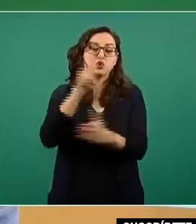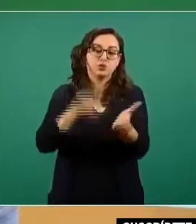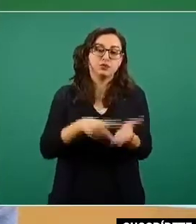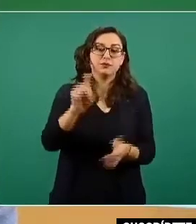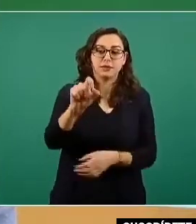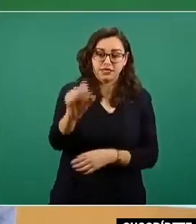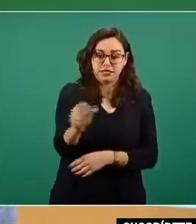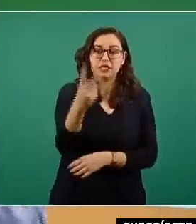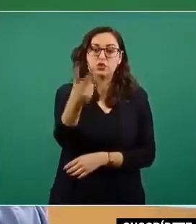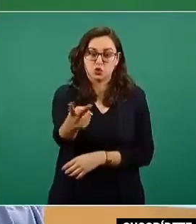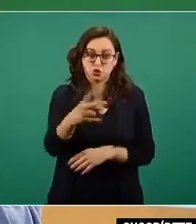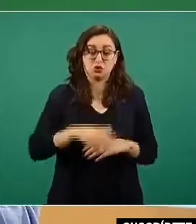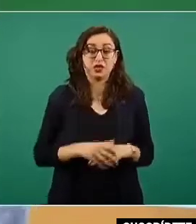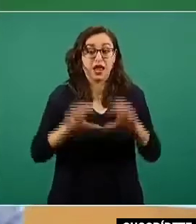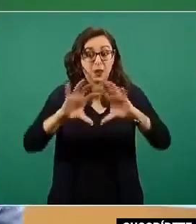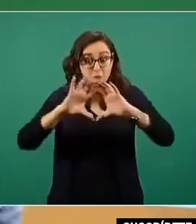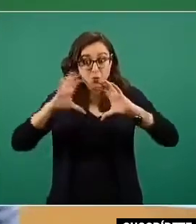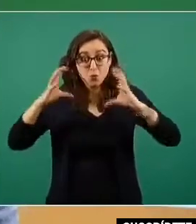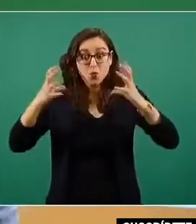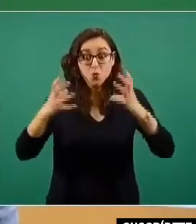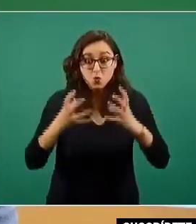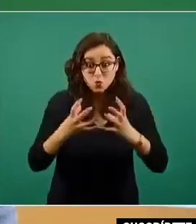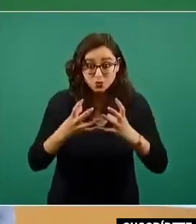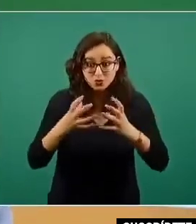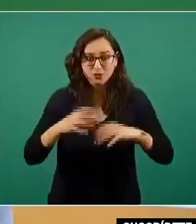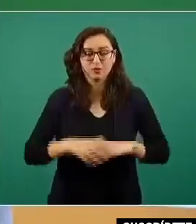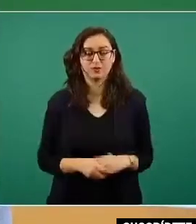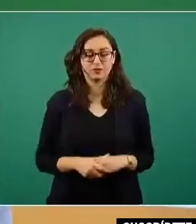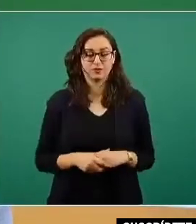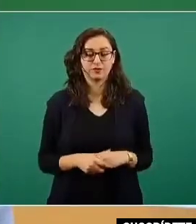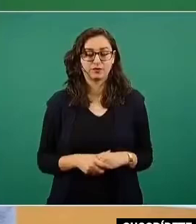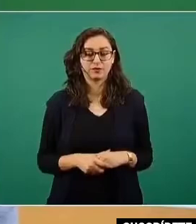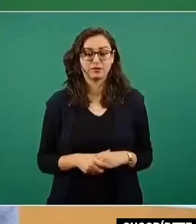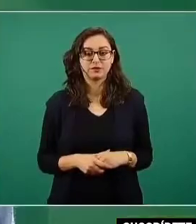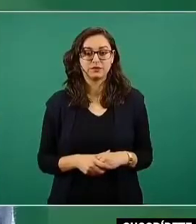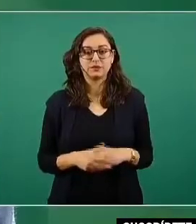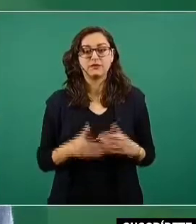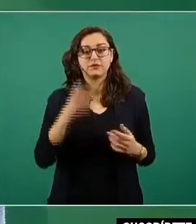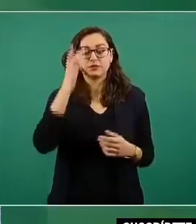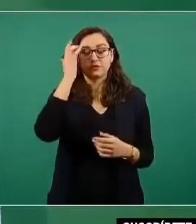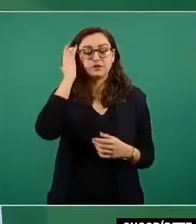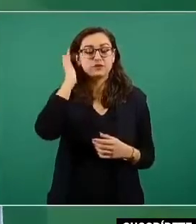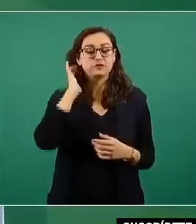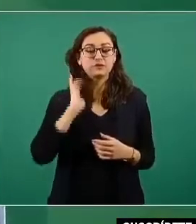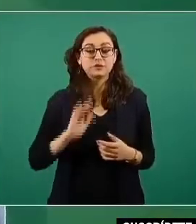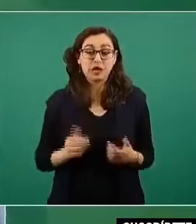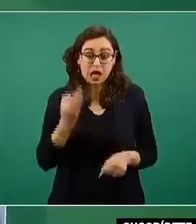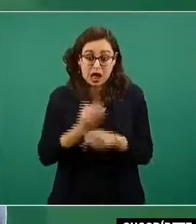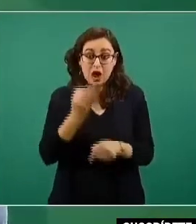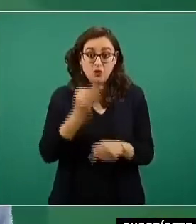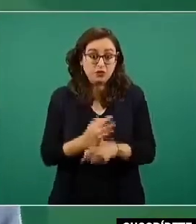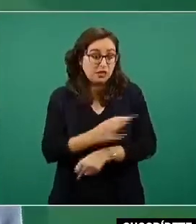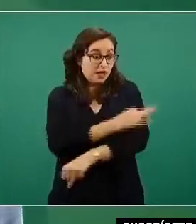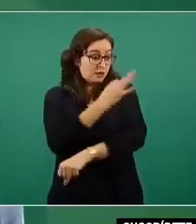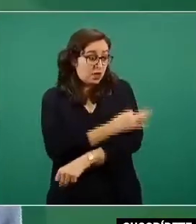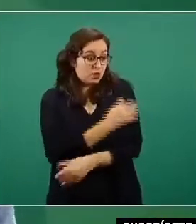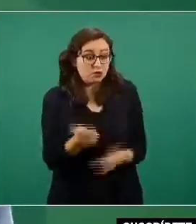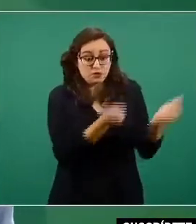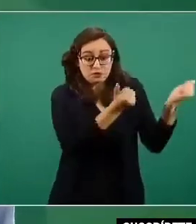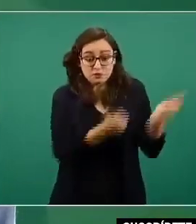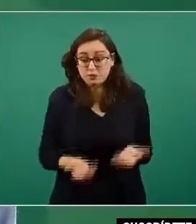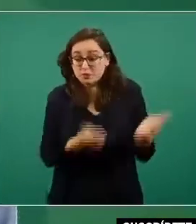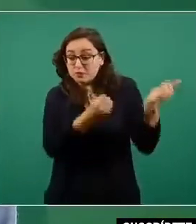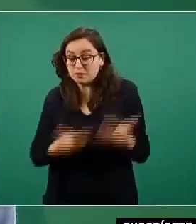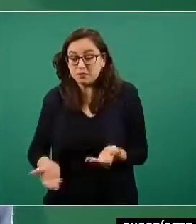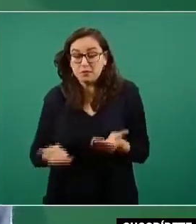2022, el mundo. Muy pocos países hemos tenido acceso a las vacunas porque